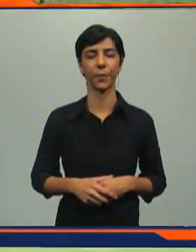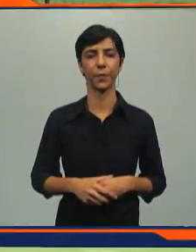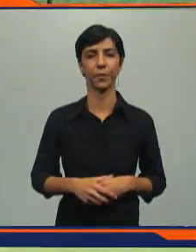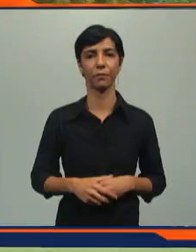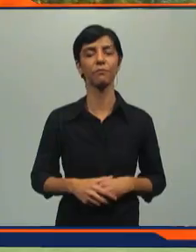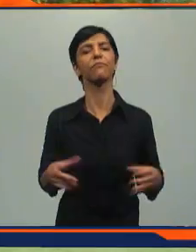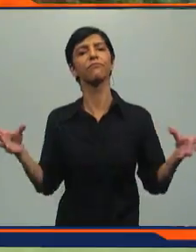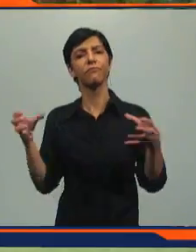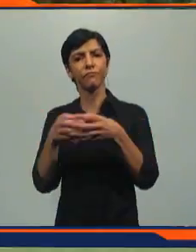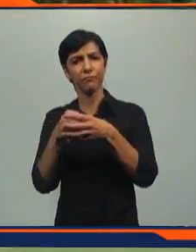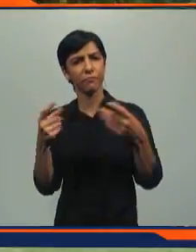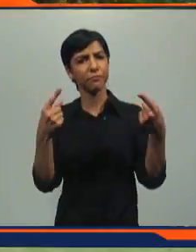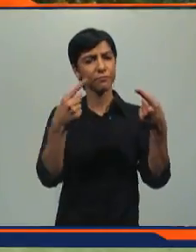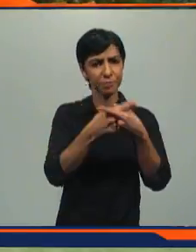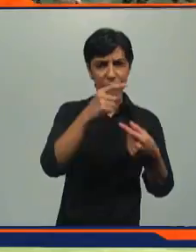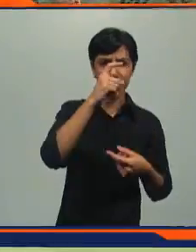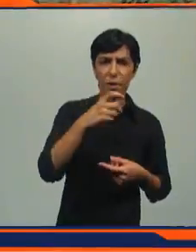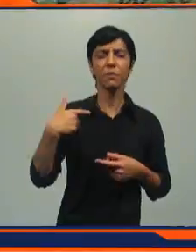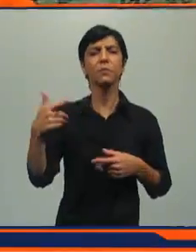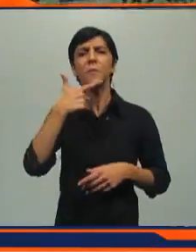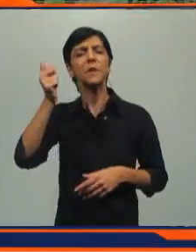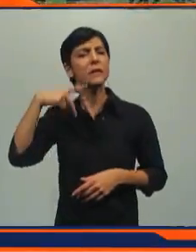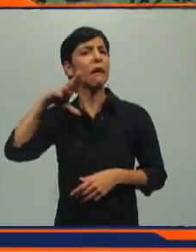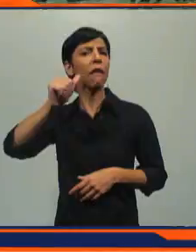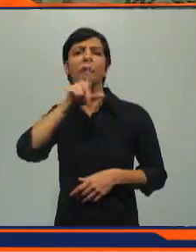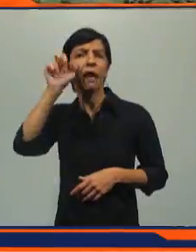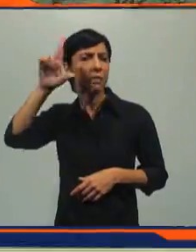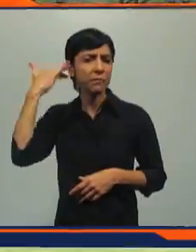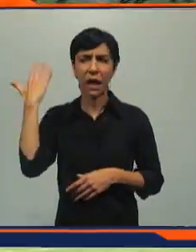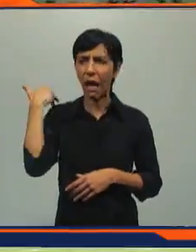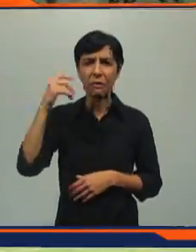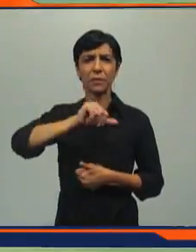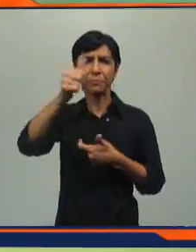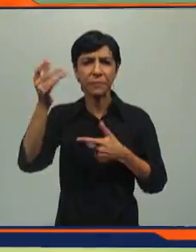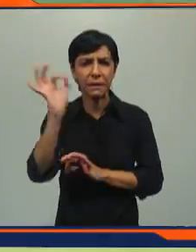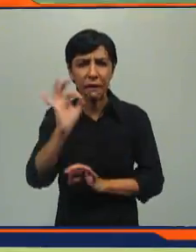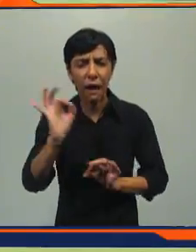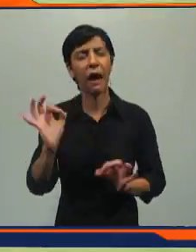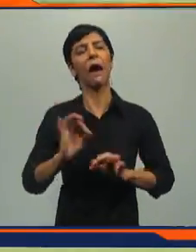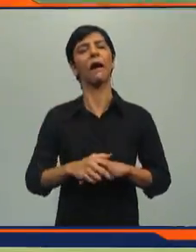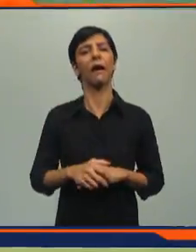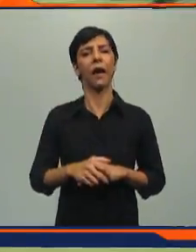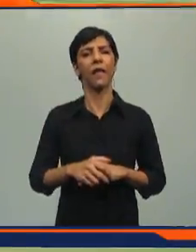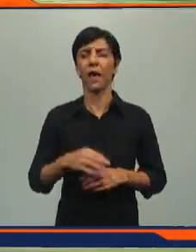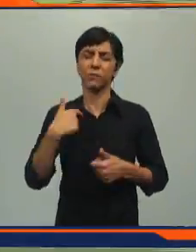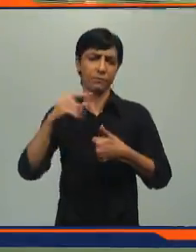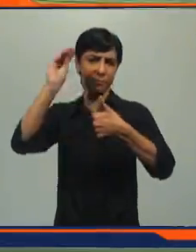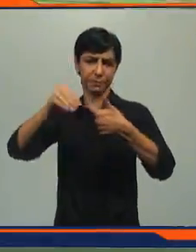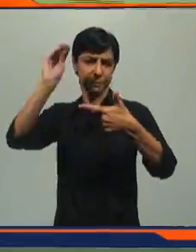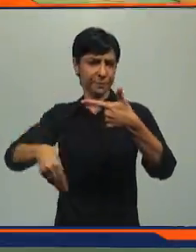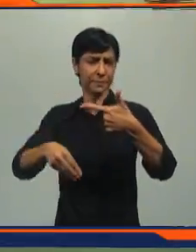St. Catharines se enfrentaba a Belgrano, que hasta aquí no había conseguido un triunfo. Fecha 1, fecha 2, había sido derrota para